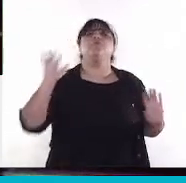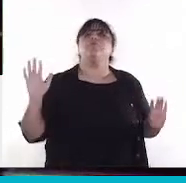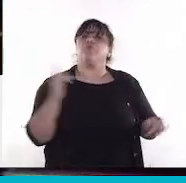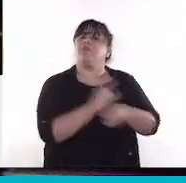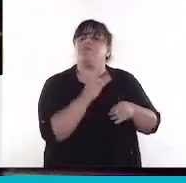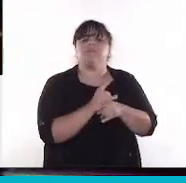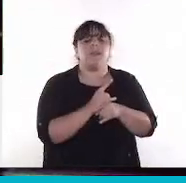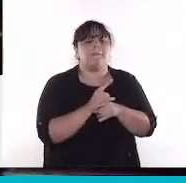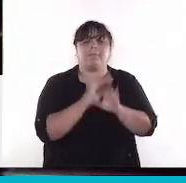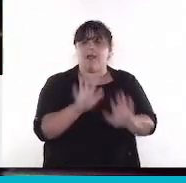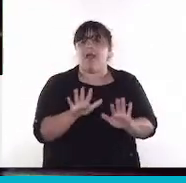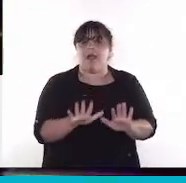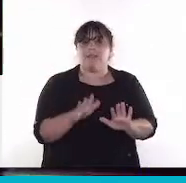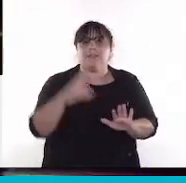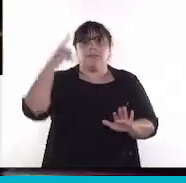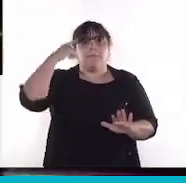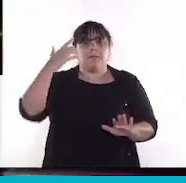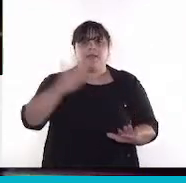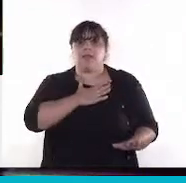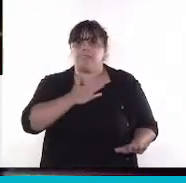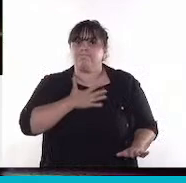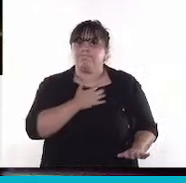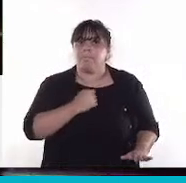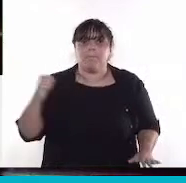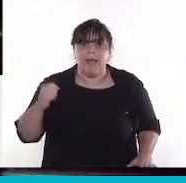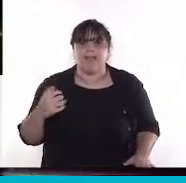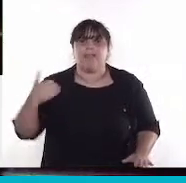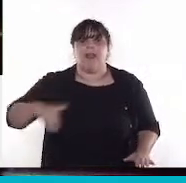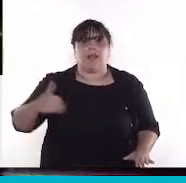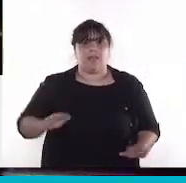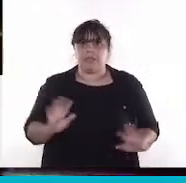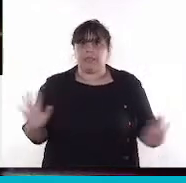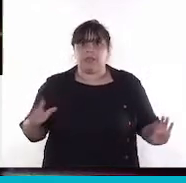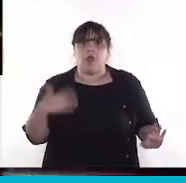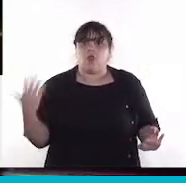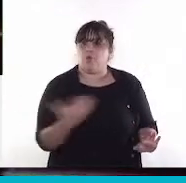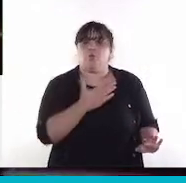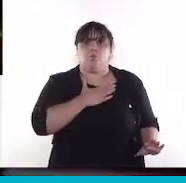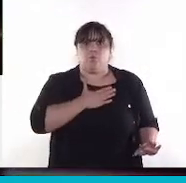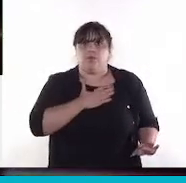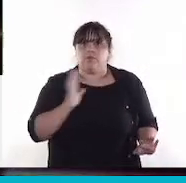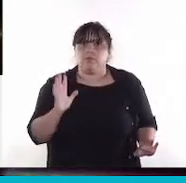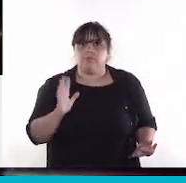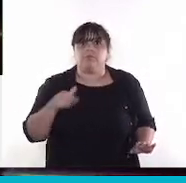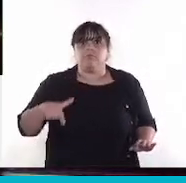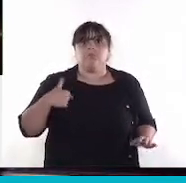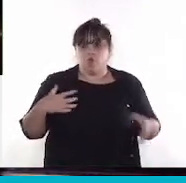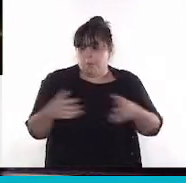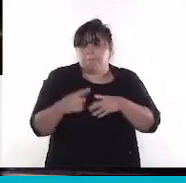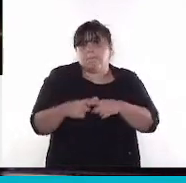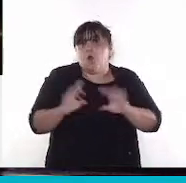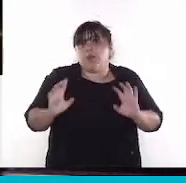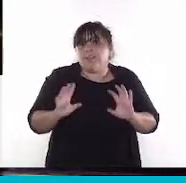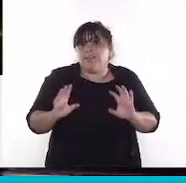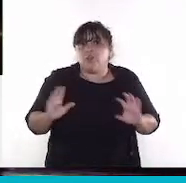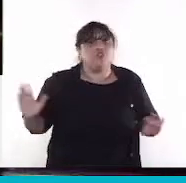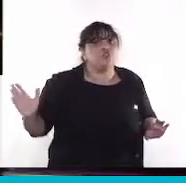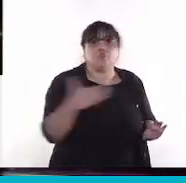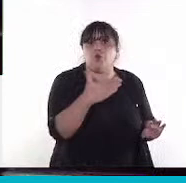siempre, en la patria, porque esta es nuestra patria. Y como dirigentes políticos todos tenemos